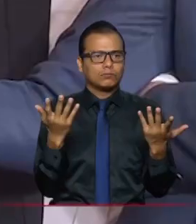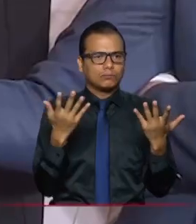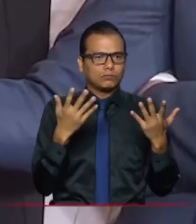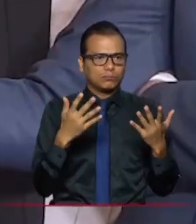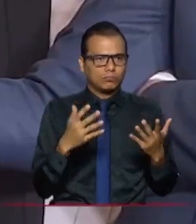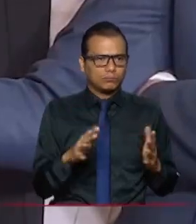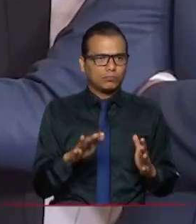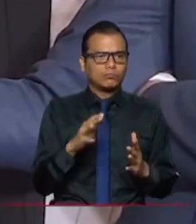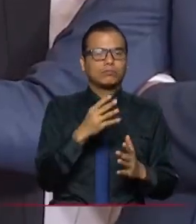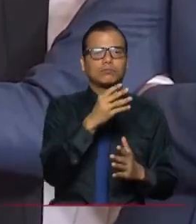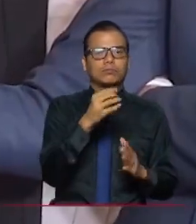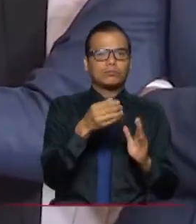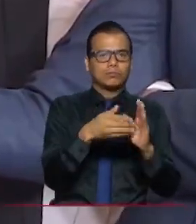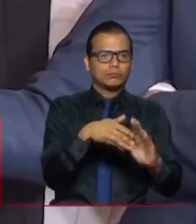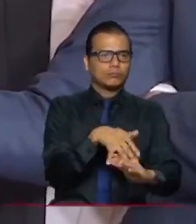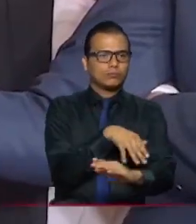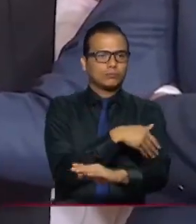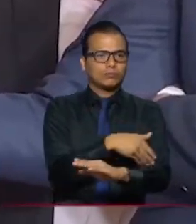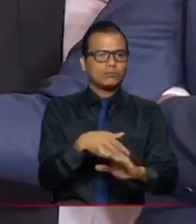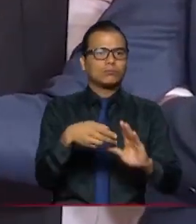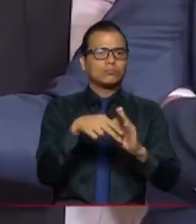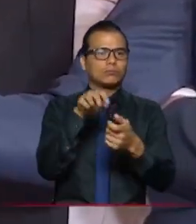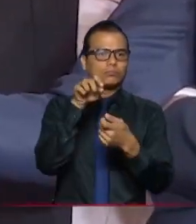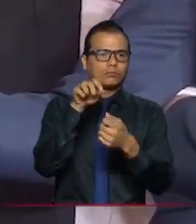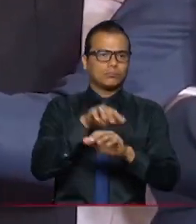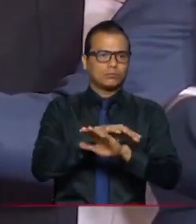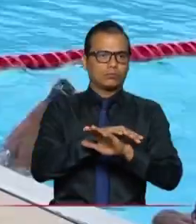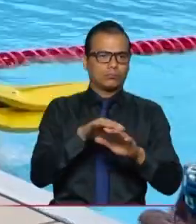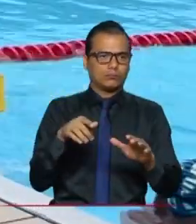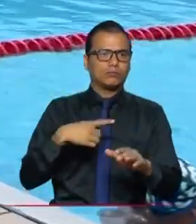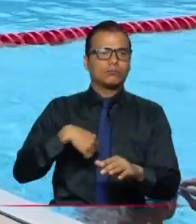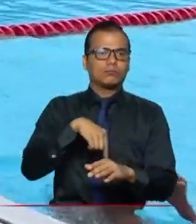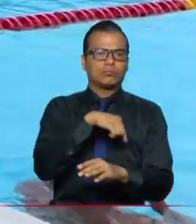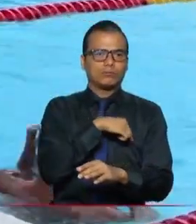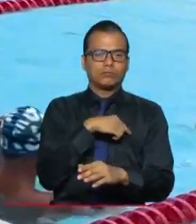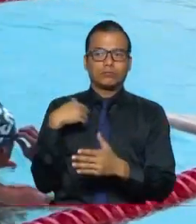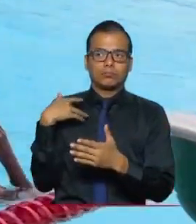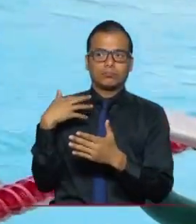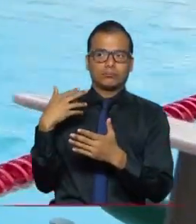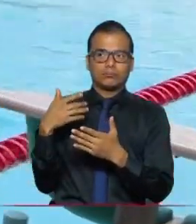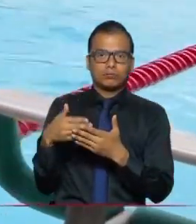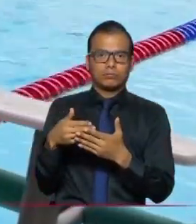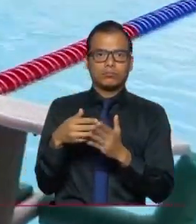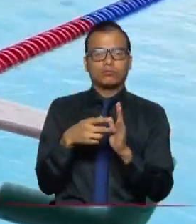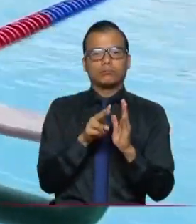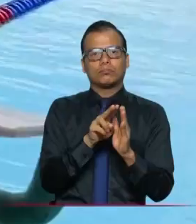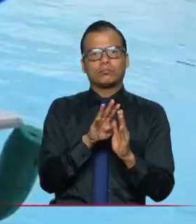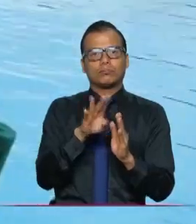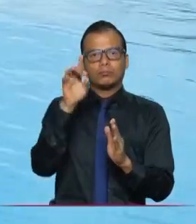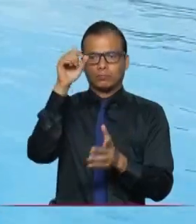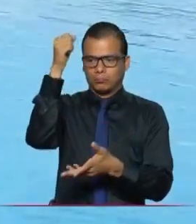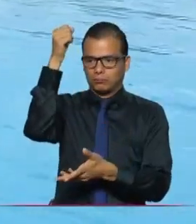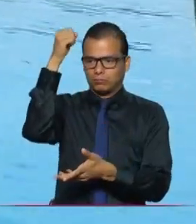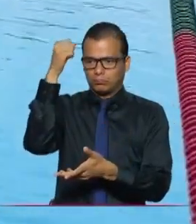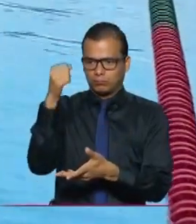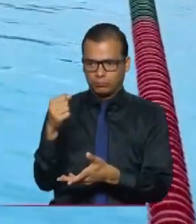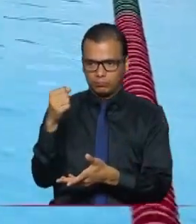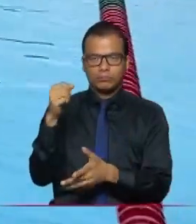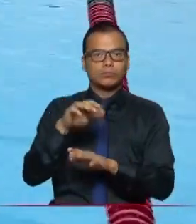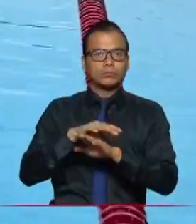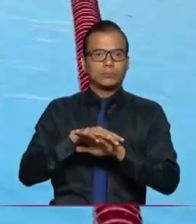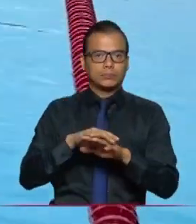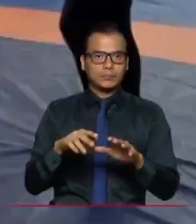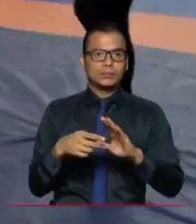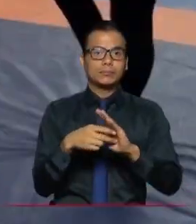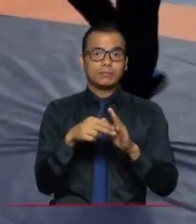de pesos son de inversión. Eso es la tercera parte de los recursos que para inversión hemos tenido en el 2024. Evaluamos el